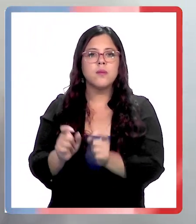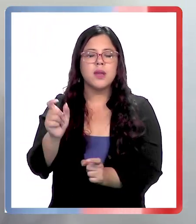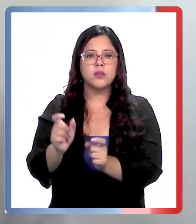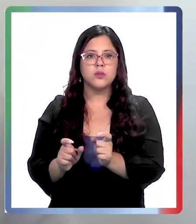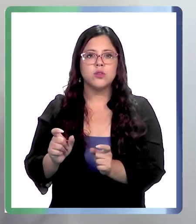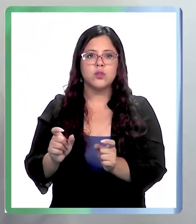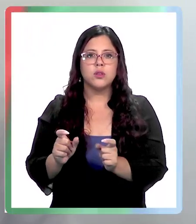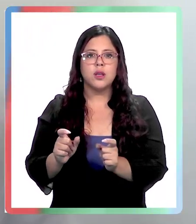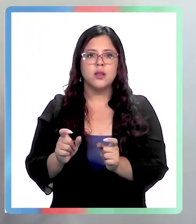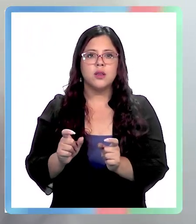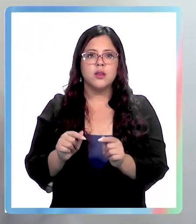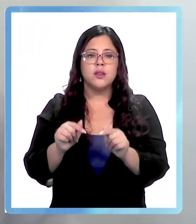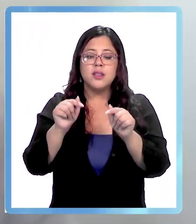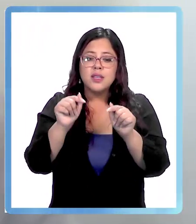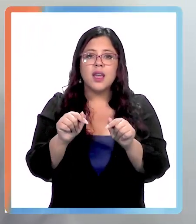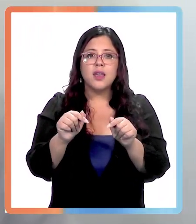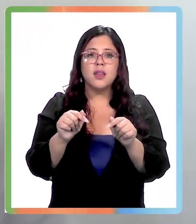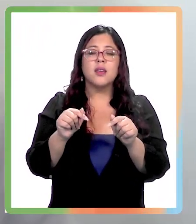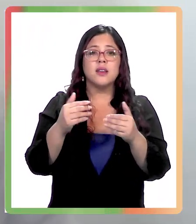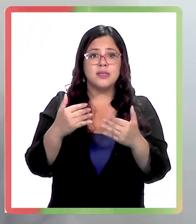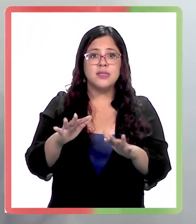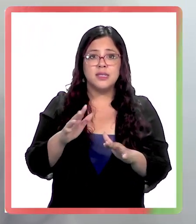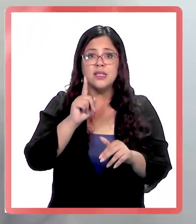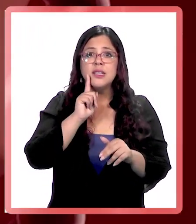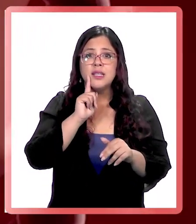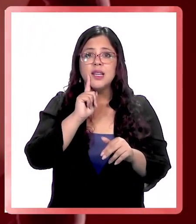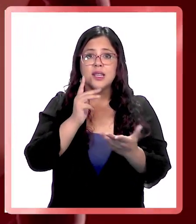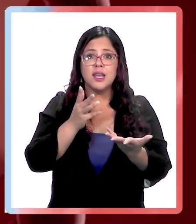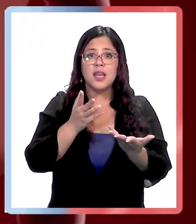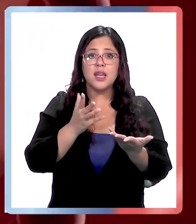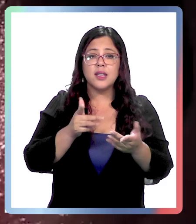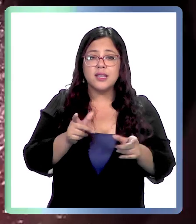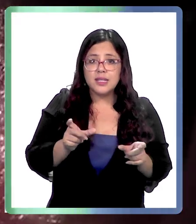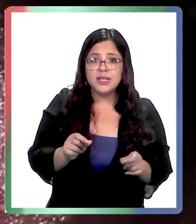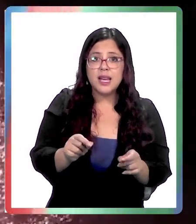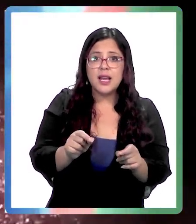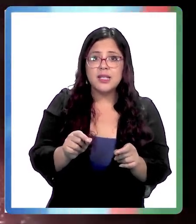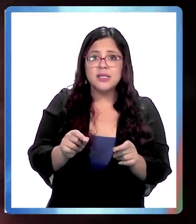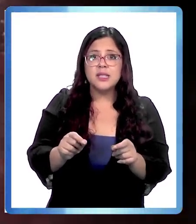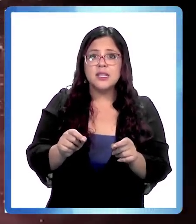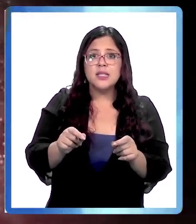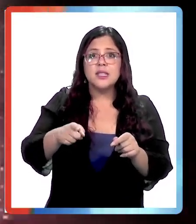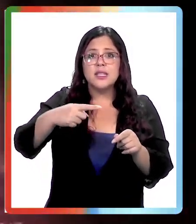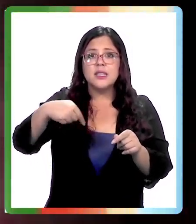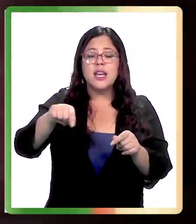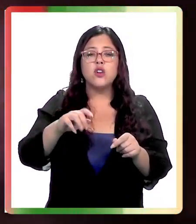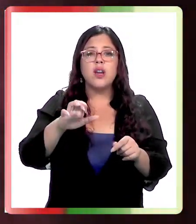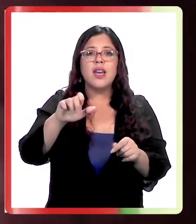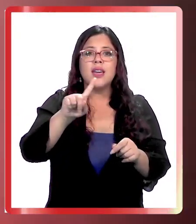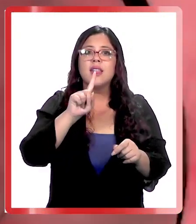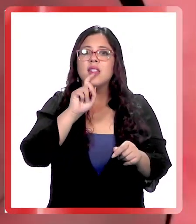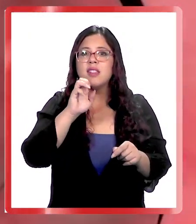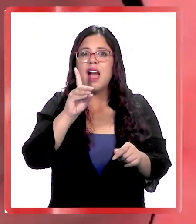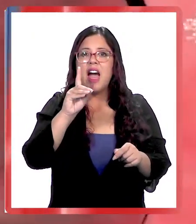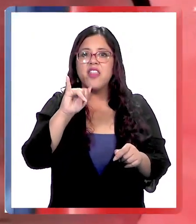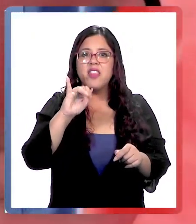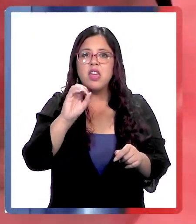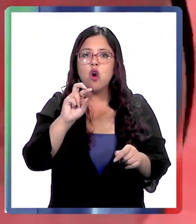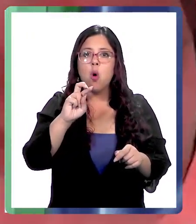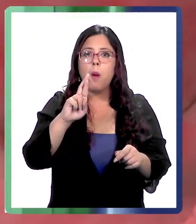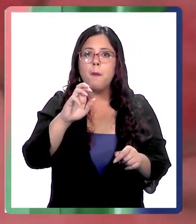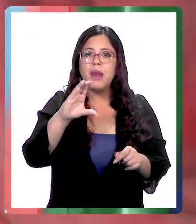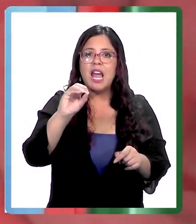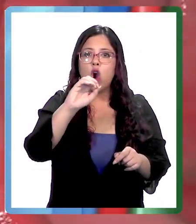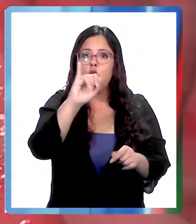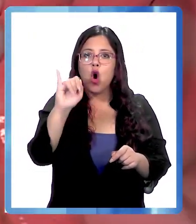pacientes que, ese pequeño porcentaje que ya tiene tumores avanzados, son habitualmente estadios precoces.